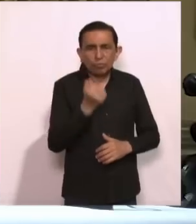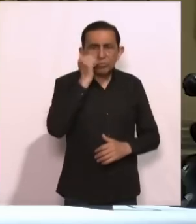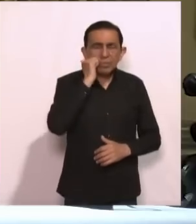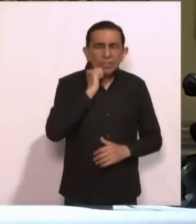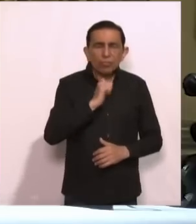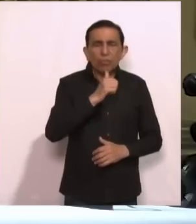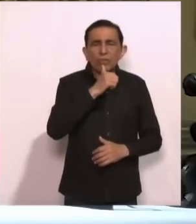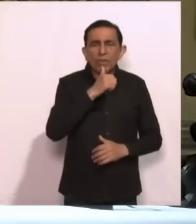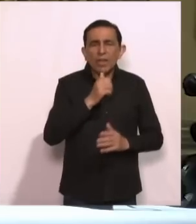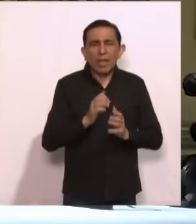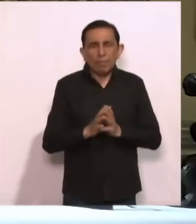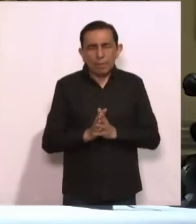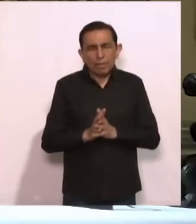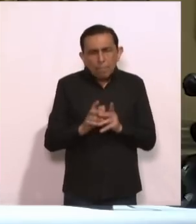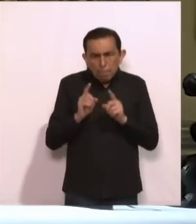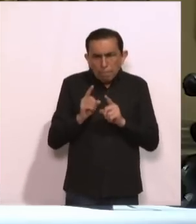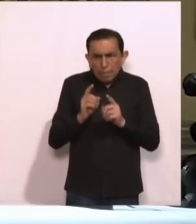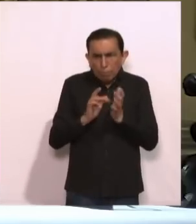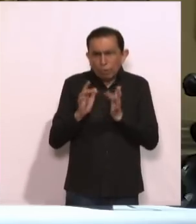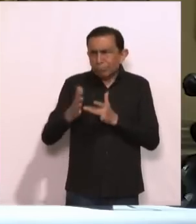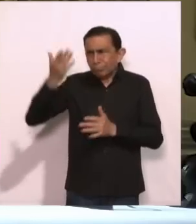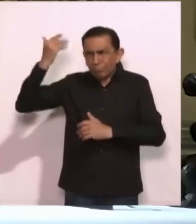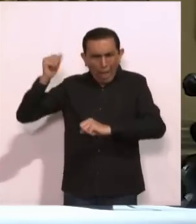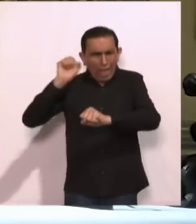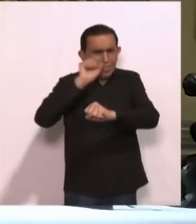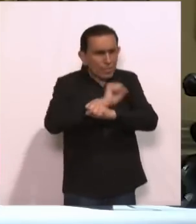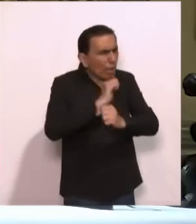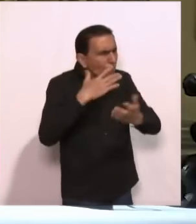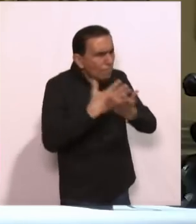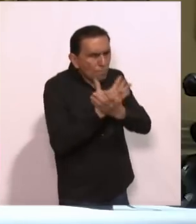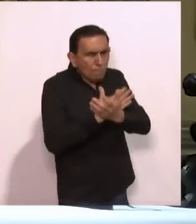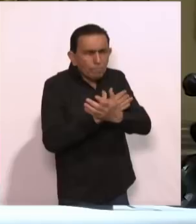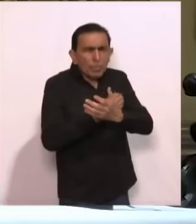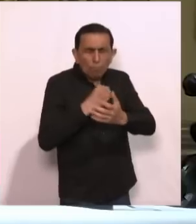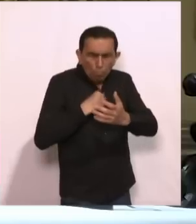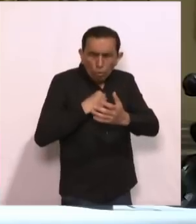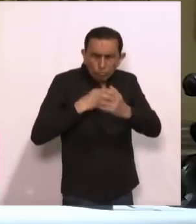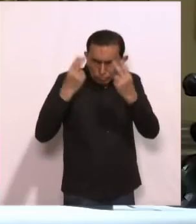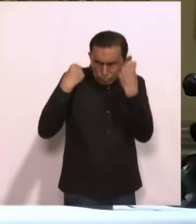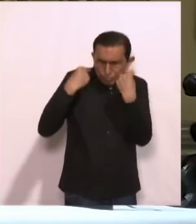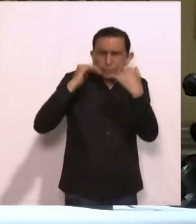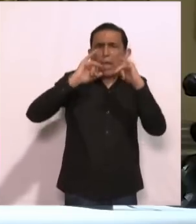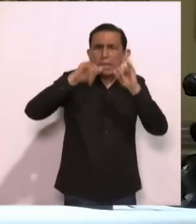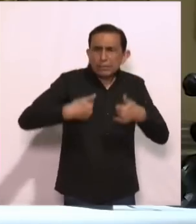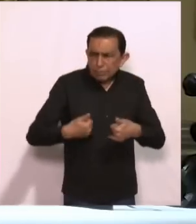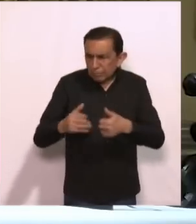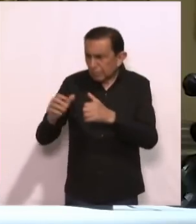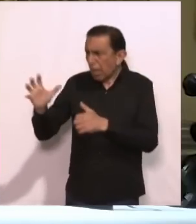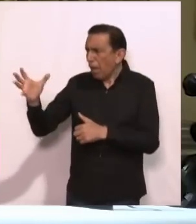Señor. Él mismo, cuando iba a ser entregado a su pasión voluntariamente aceptada, tomó